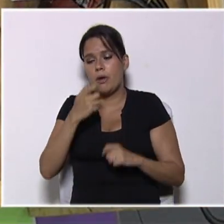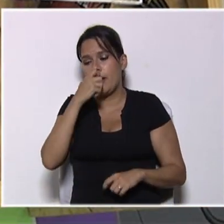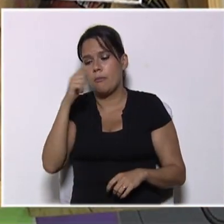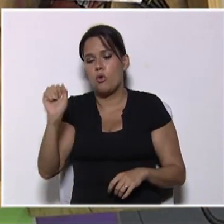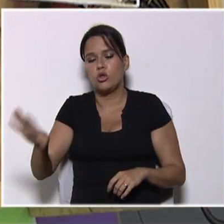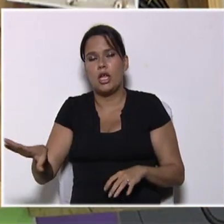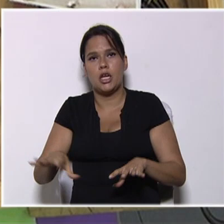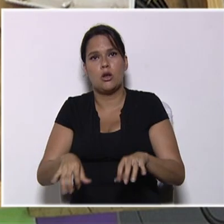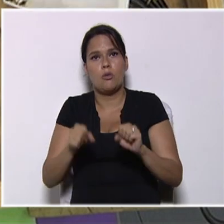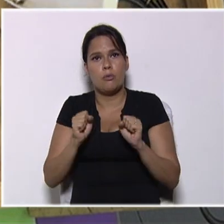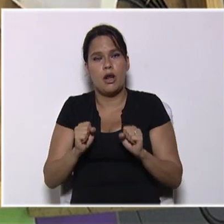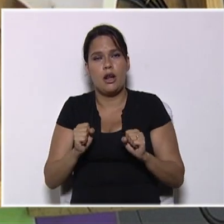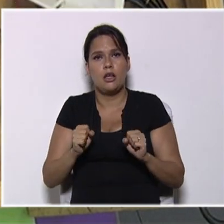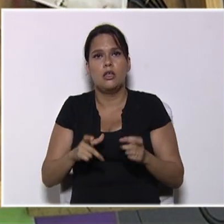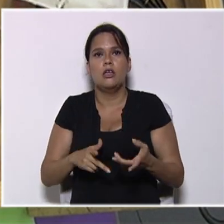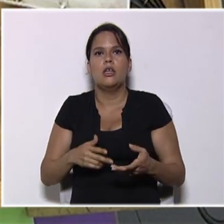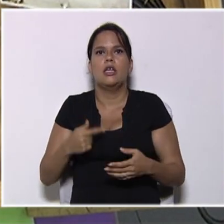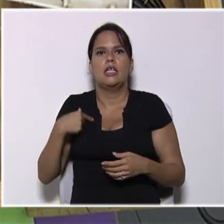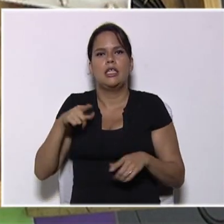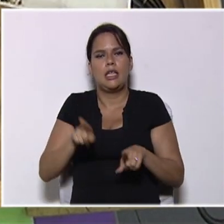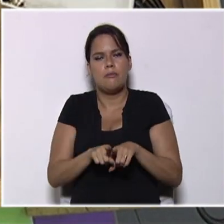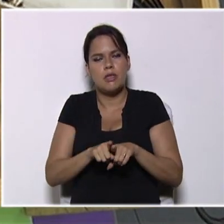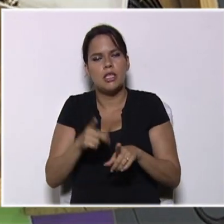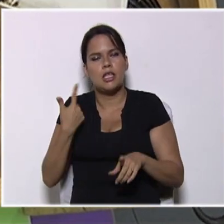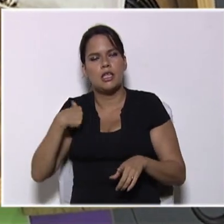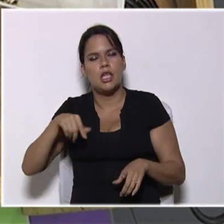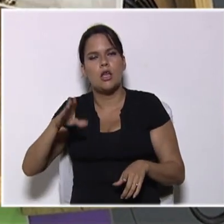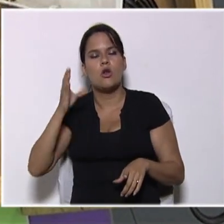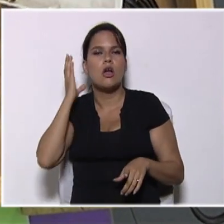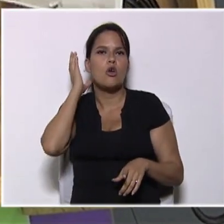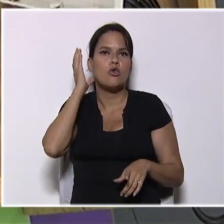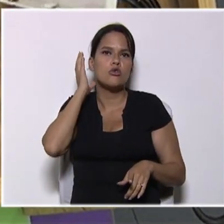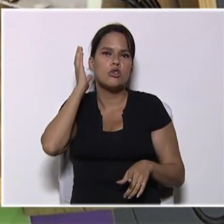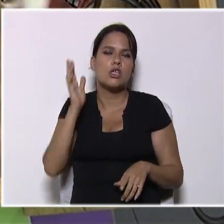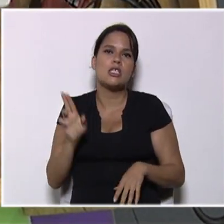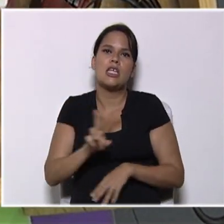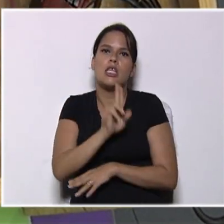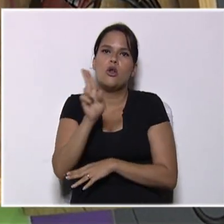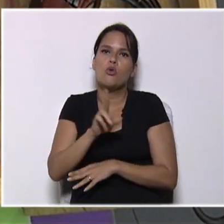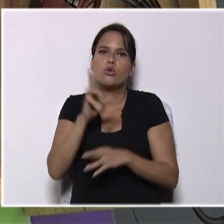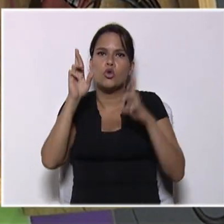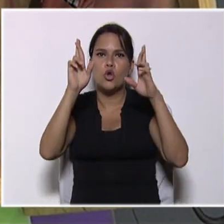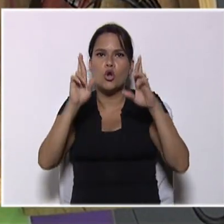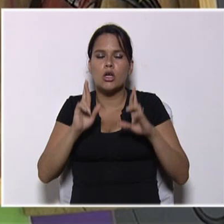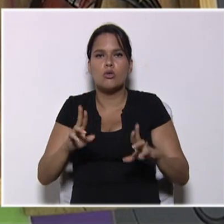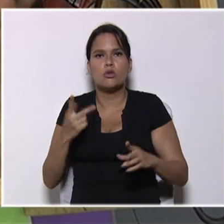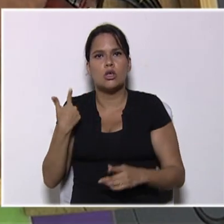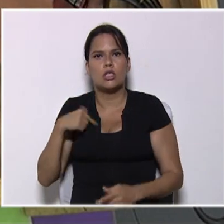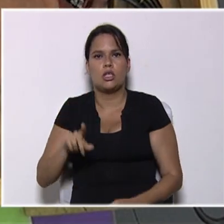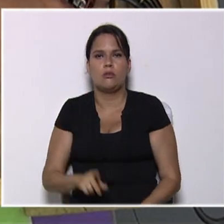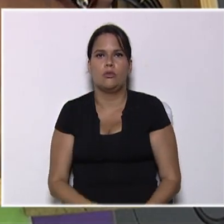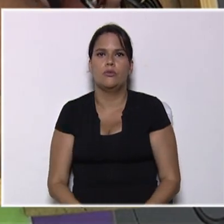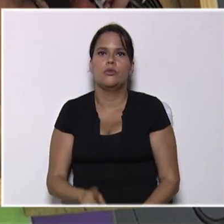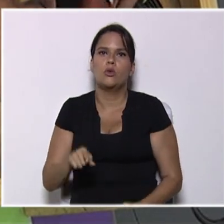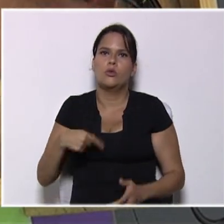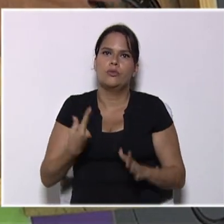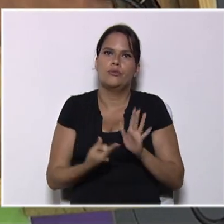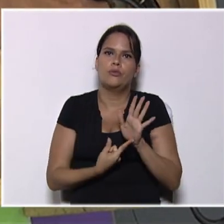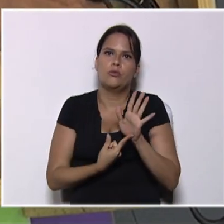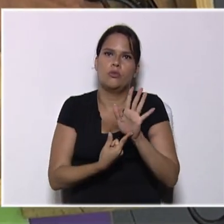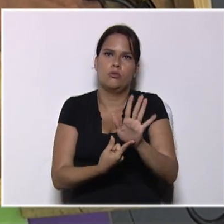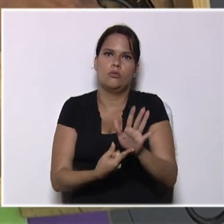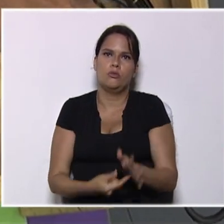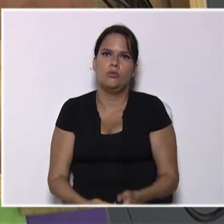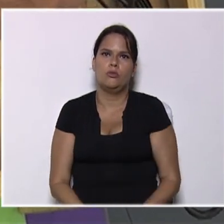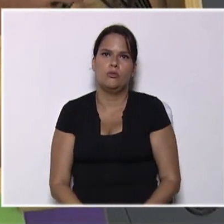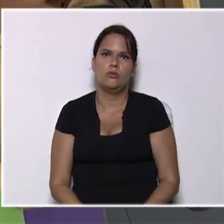comprar. Se trata, muchachos, de tener también una conciencia del uso racional de los recursos que tenemos. Otra de las cosas que quería mostrarles, que es el